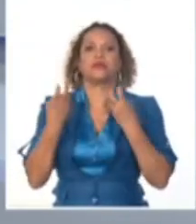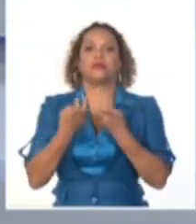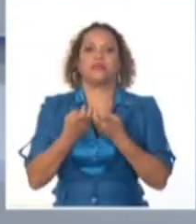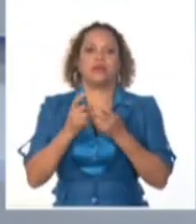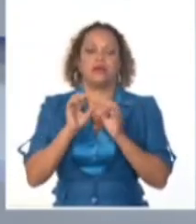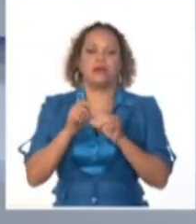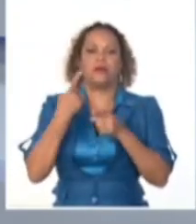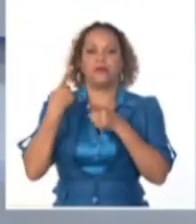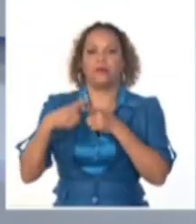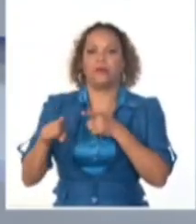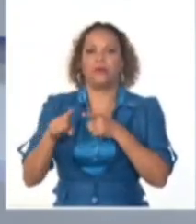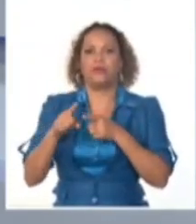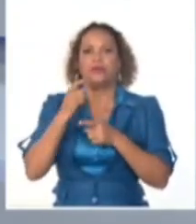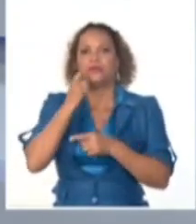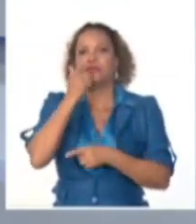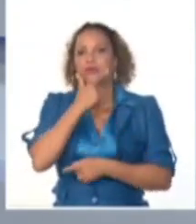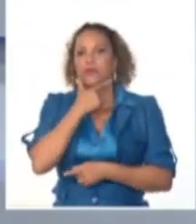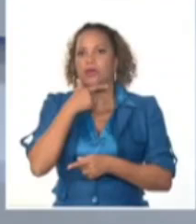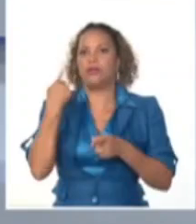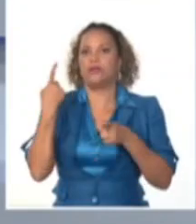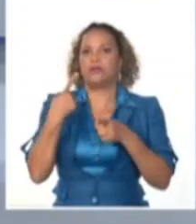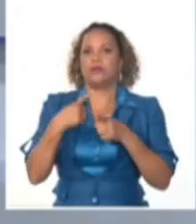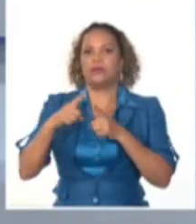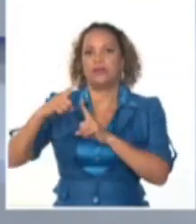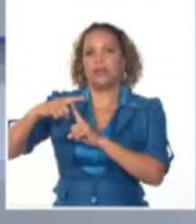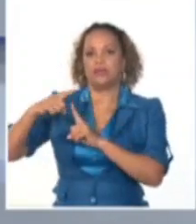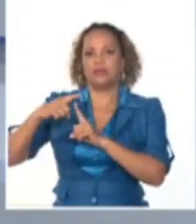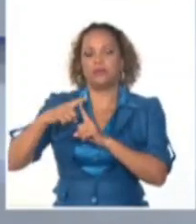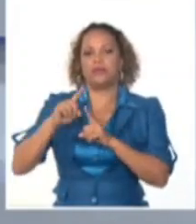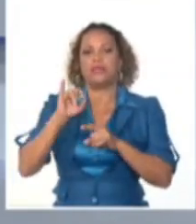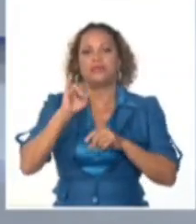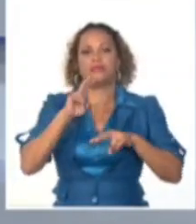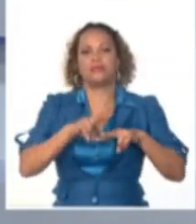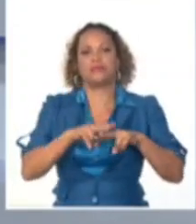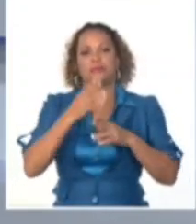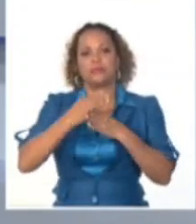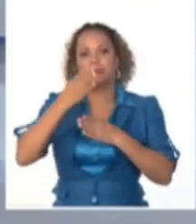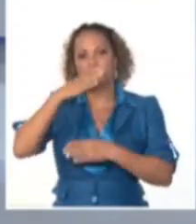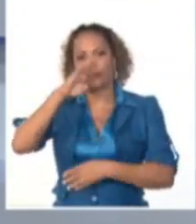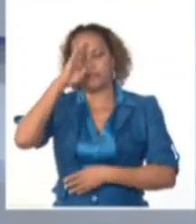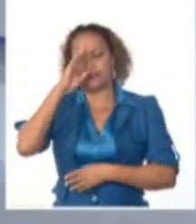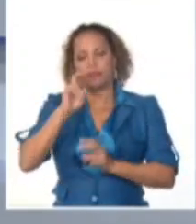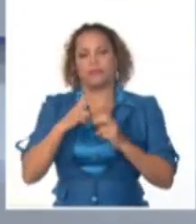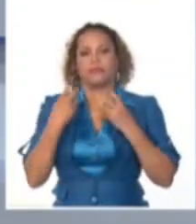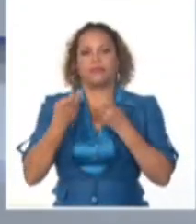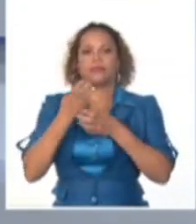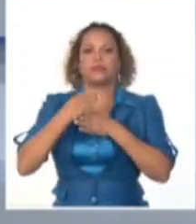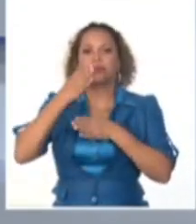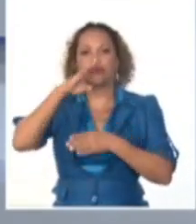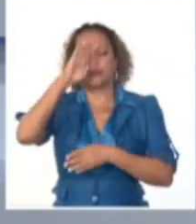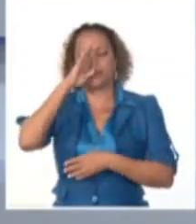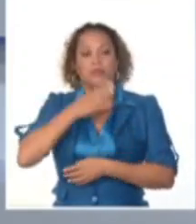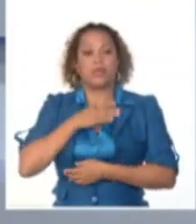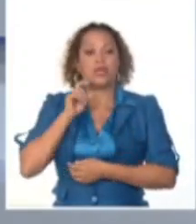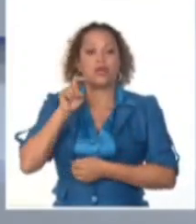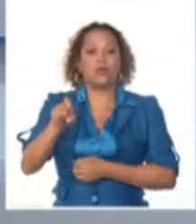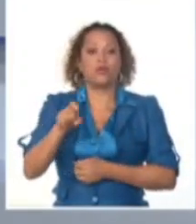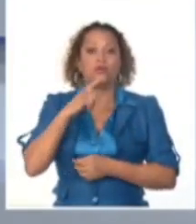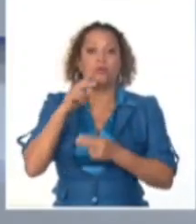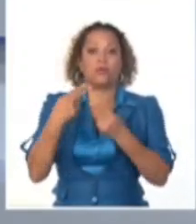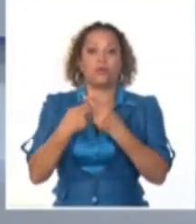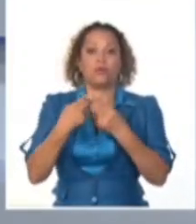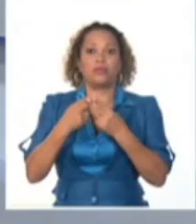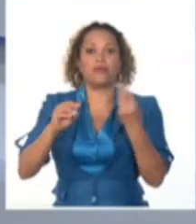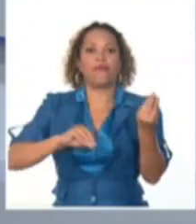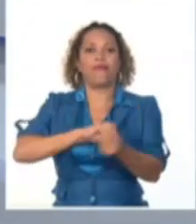Ciego de Ávila Las Tunas en el Julio Antonio Mella e Industriales Santiago de Cuba en el Guillemón Moncada. Este último duelo tuvo un cambio